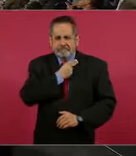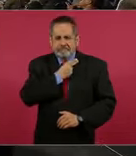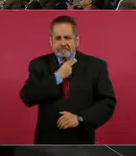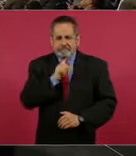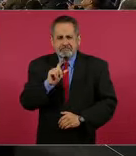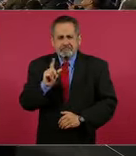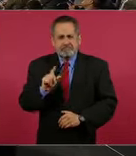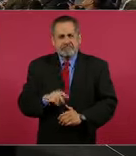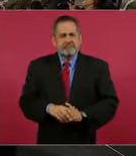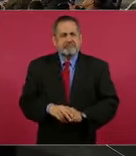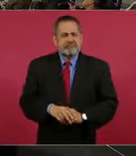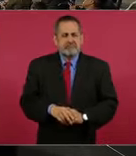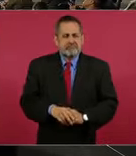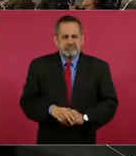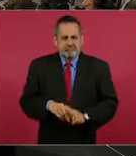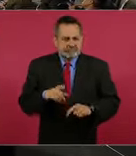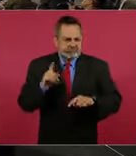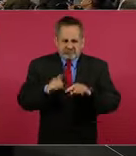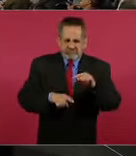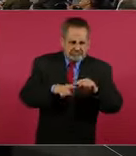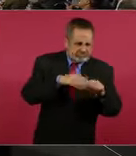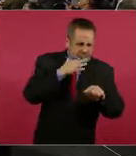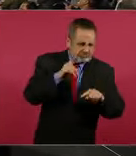Combatió la corrupción.